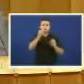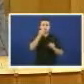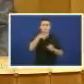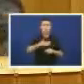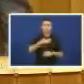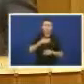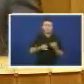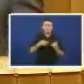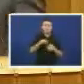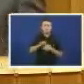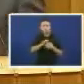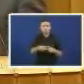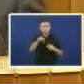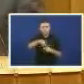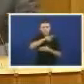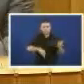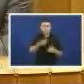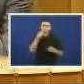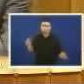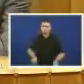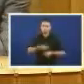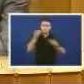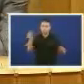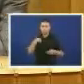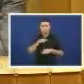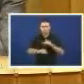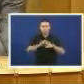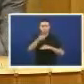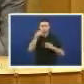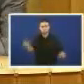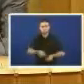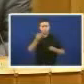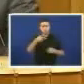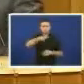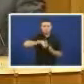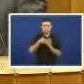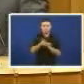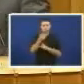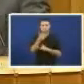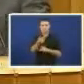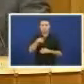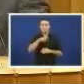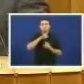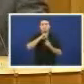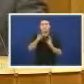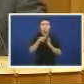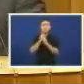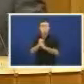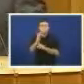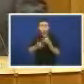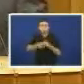dixemos que queríamos colocar a Galiza por diante na aplicación da lei de dependencia e o certo é que